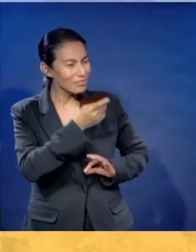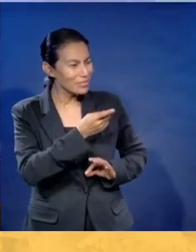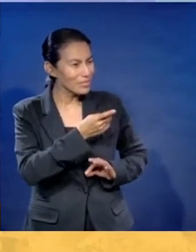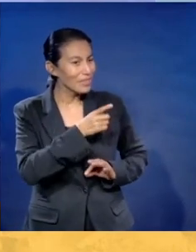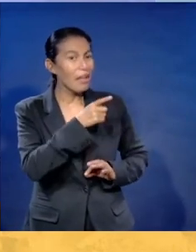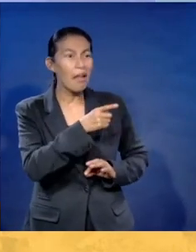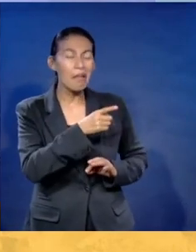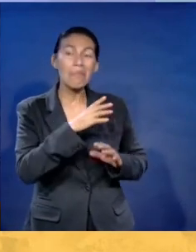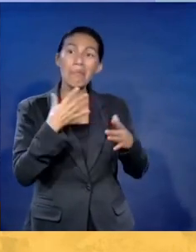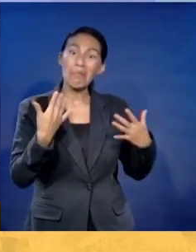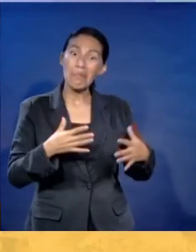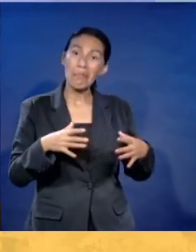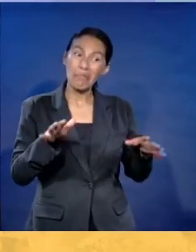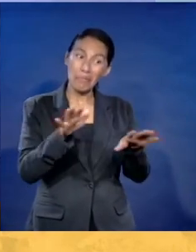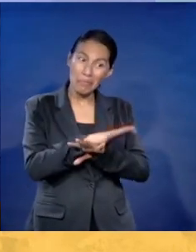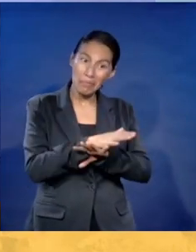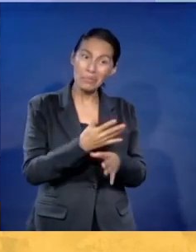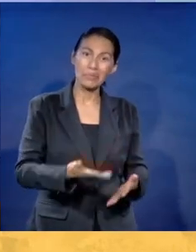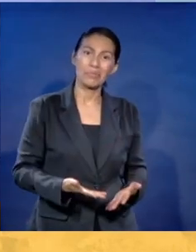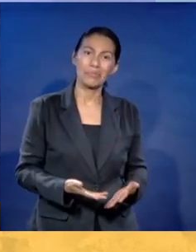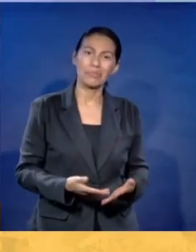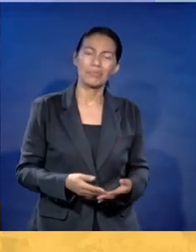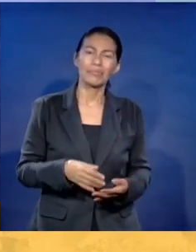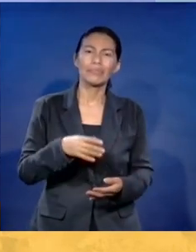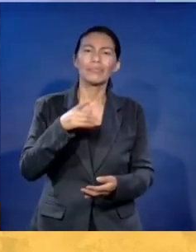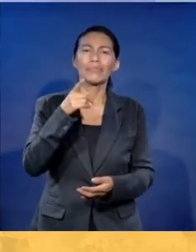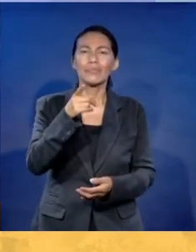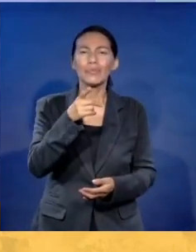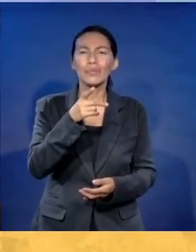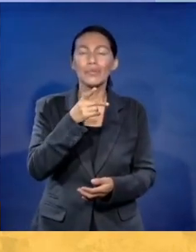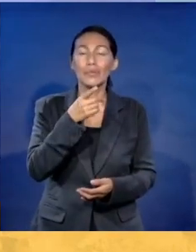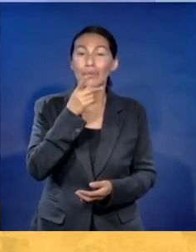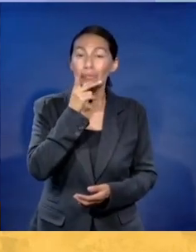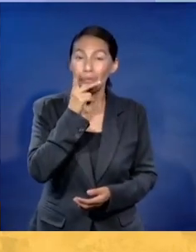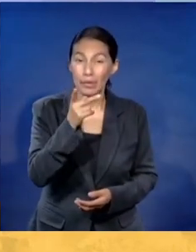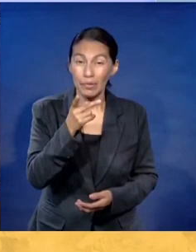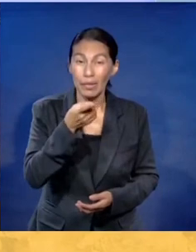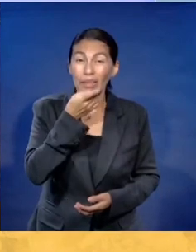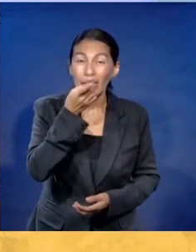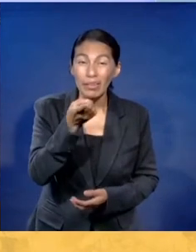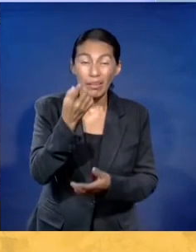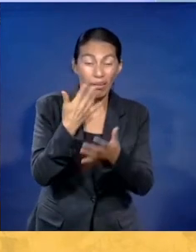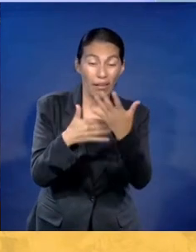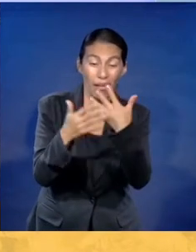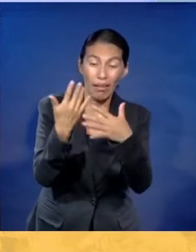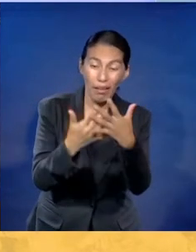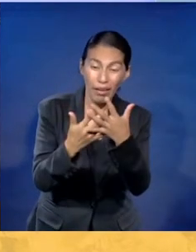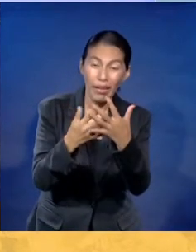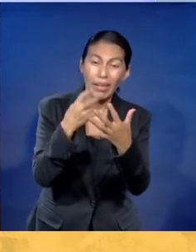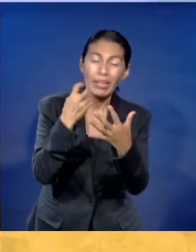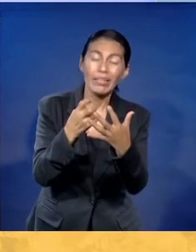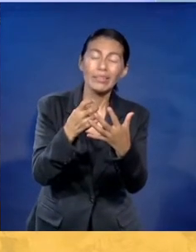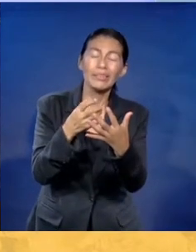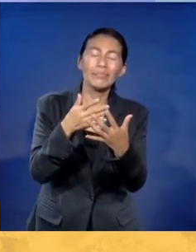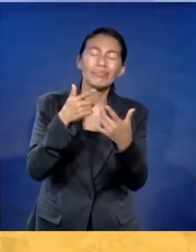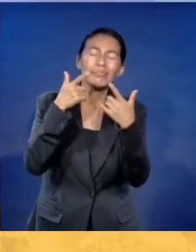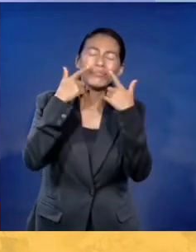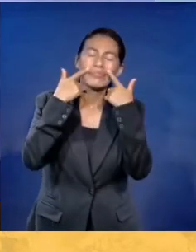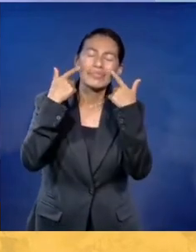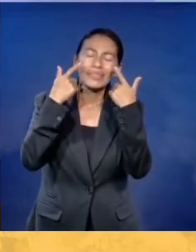la Biblia dice sea vuestra palabra siempre con gracias sazonada con sal que sepa rica